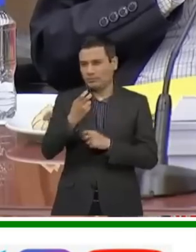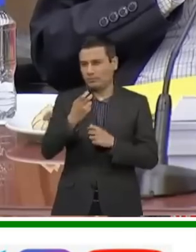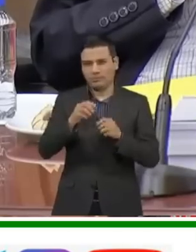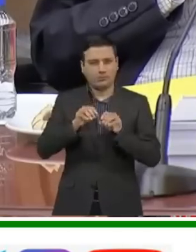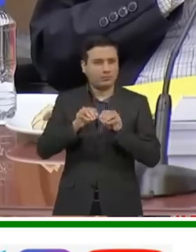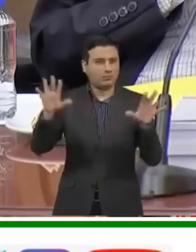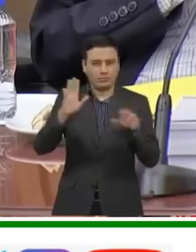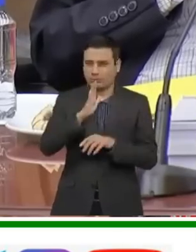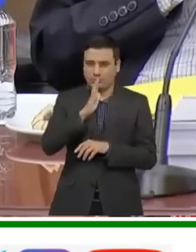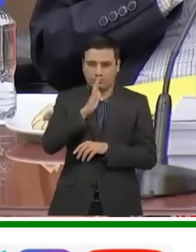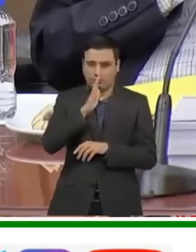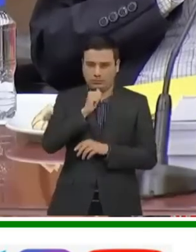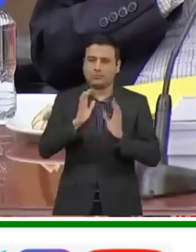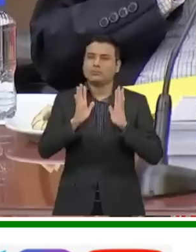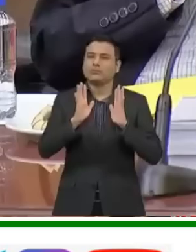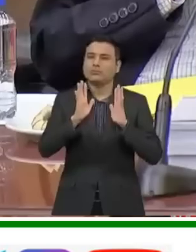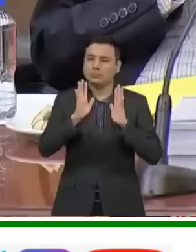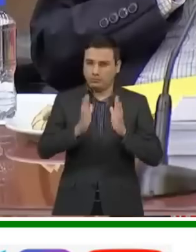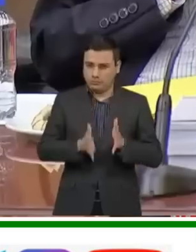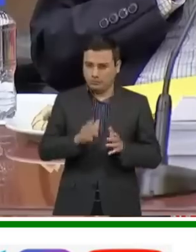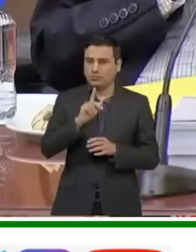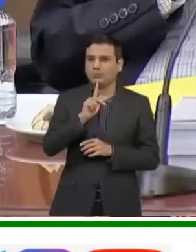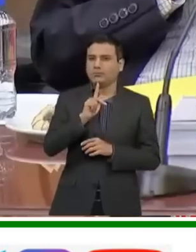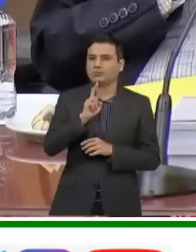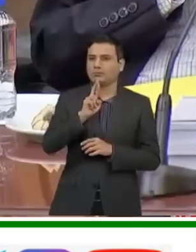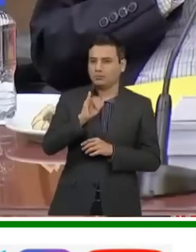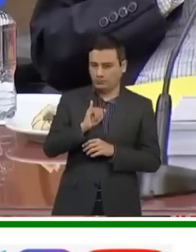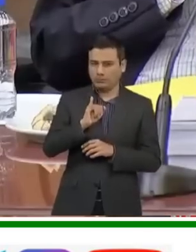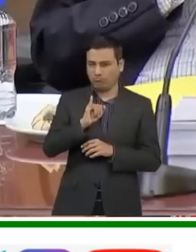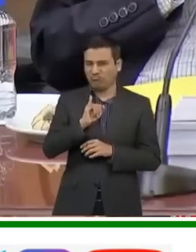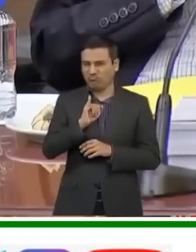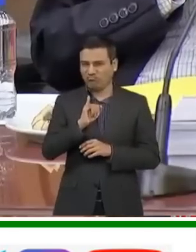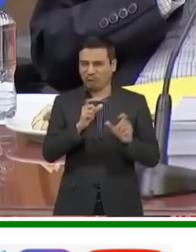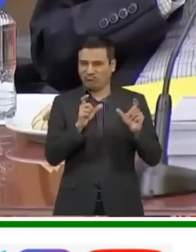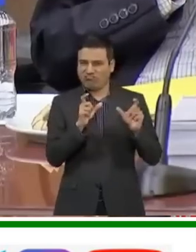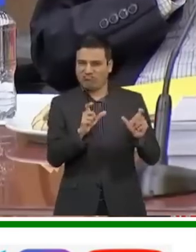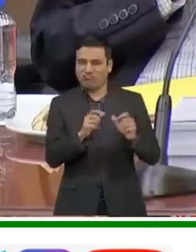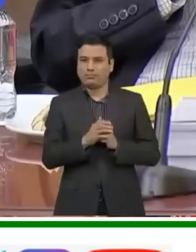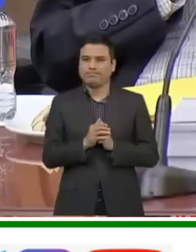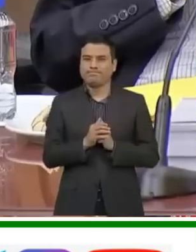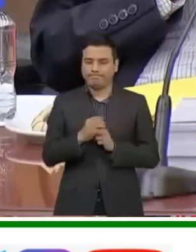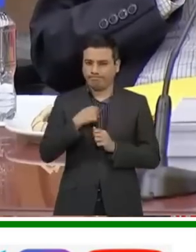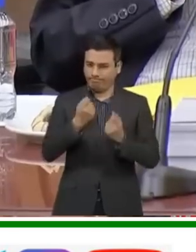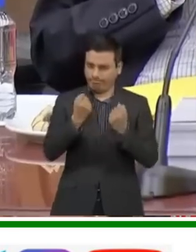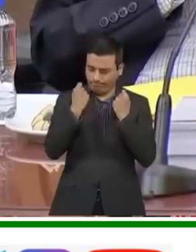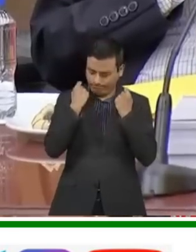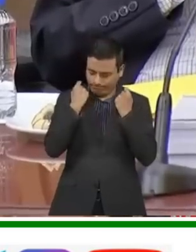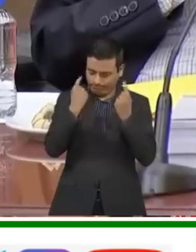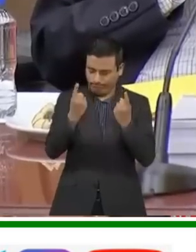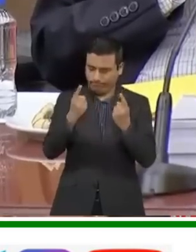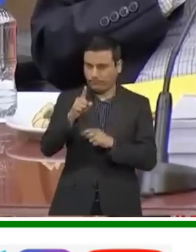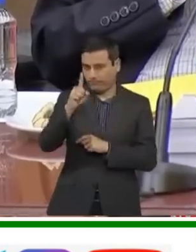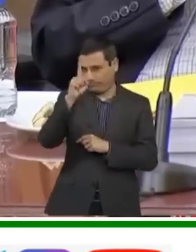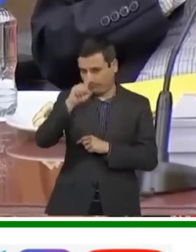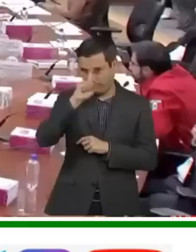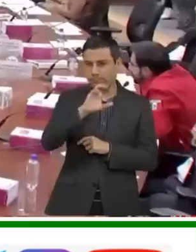y concedieron las medidas cautelares al Partido Revolucionario Institucional el día de hoy. Mi reconocimiento al